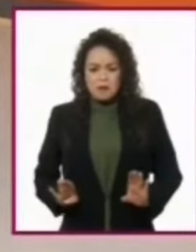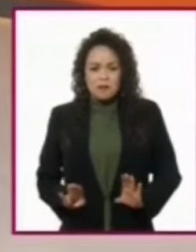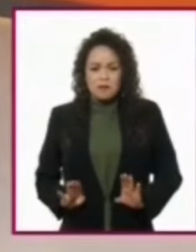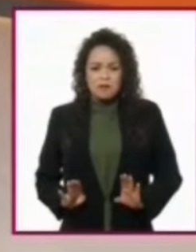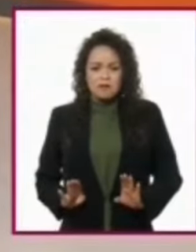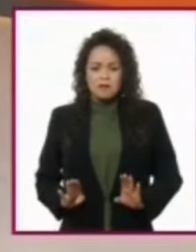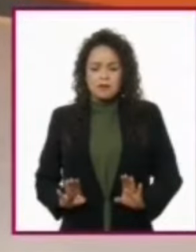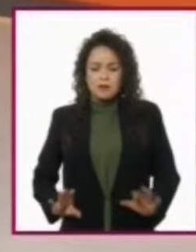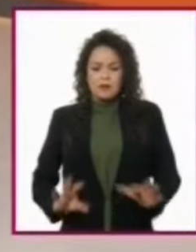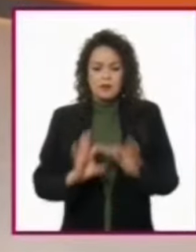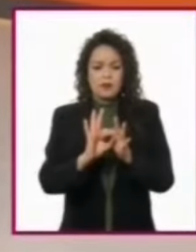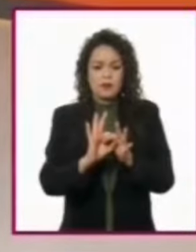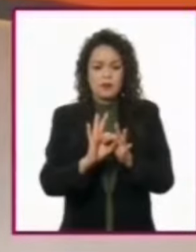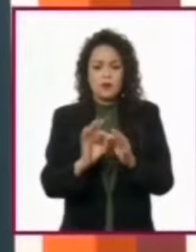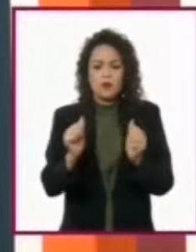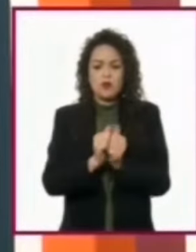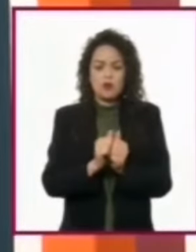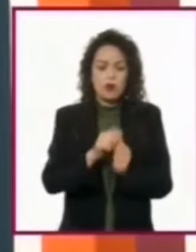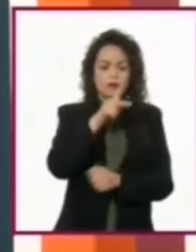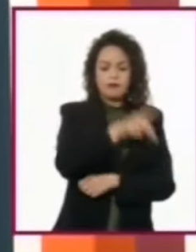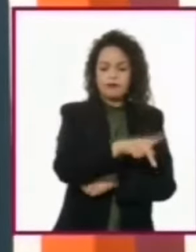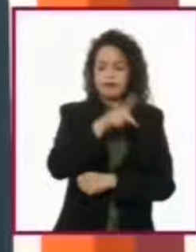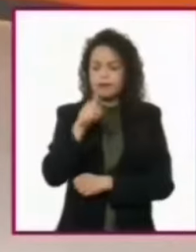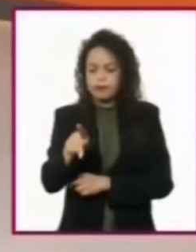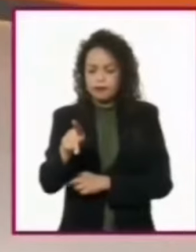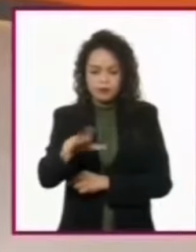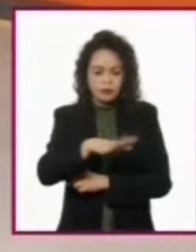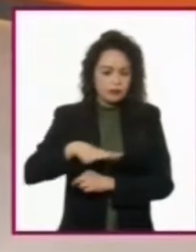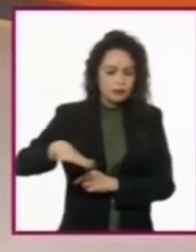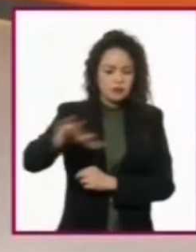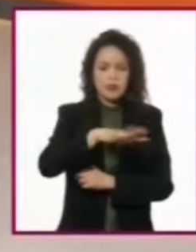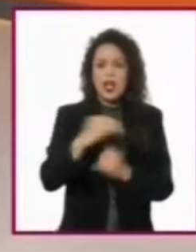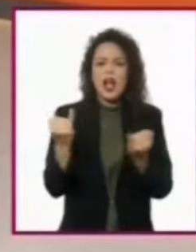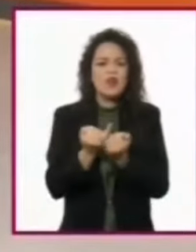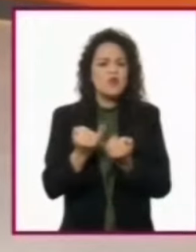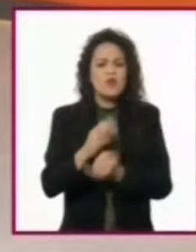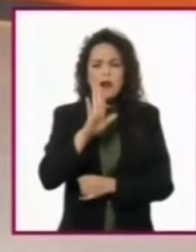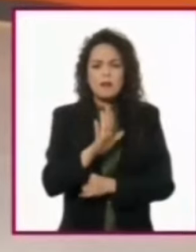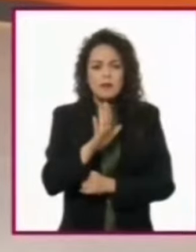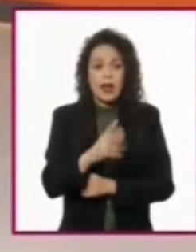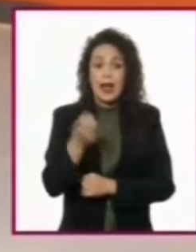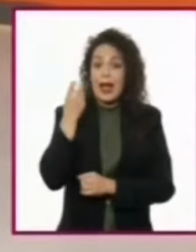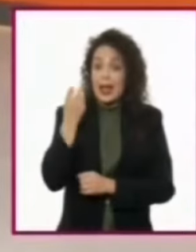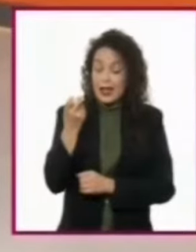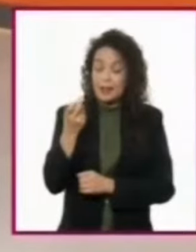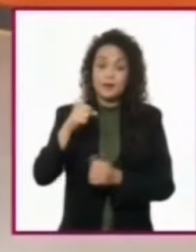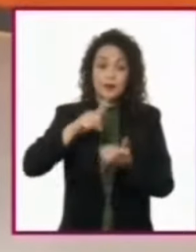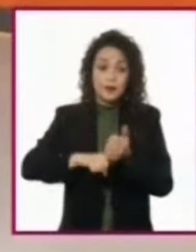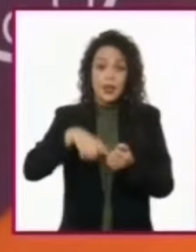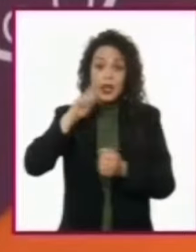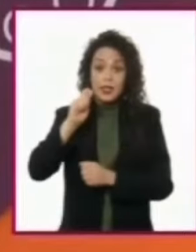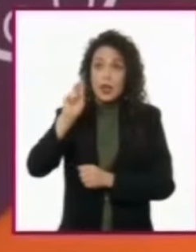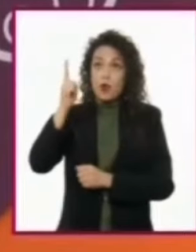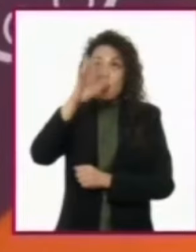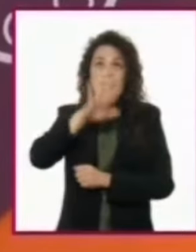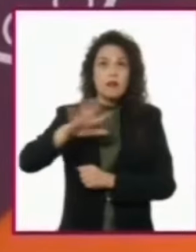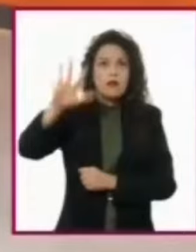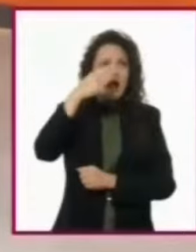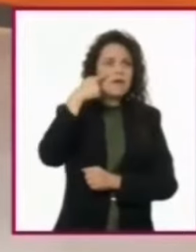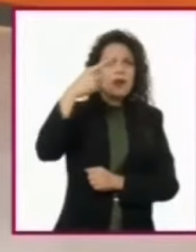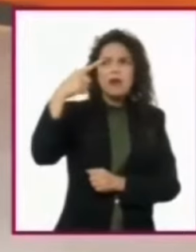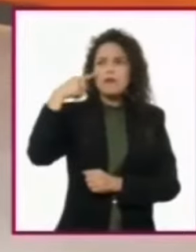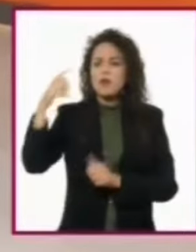comunes en relación de semejanza y uniformidad. Entonces, las estructuras galácticas que observamos a